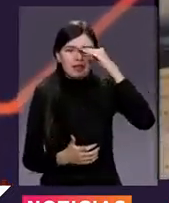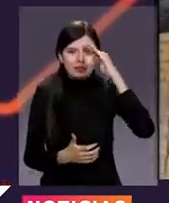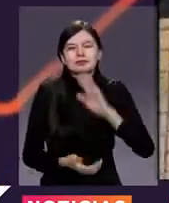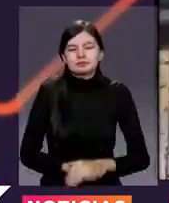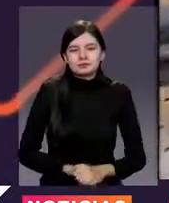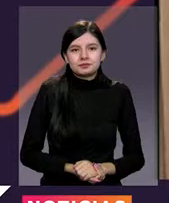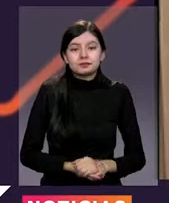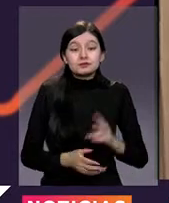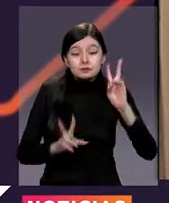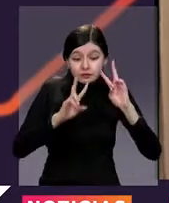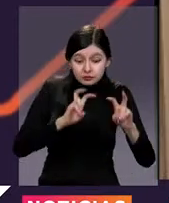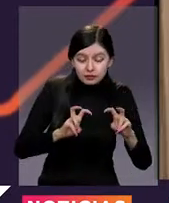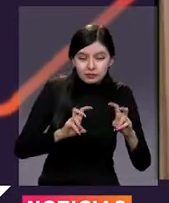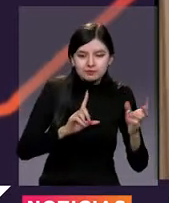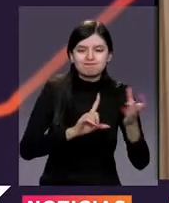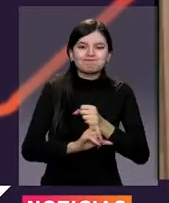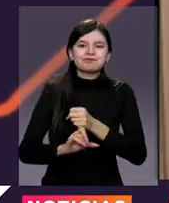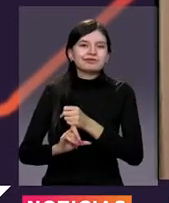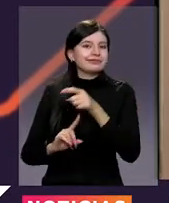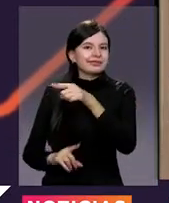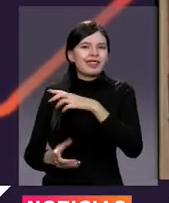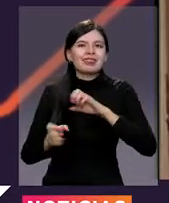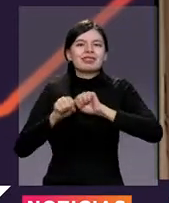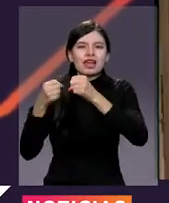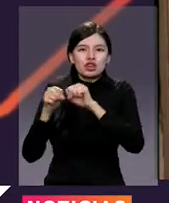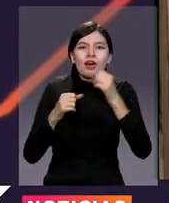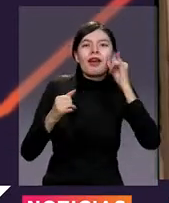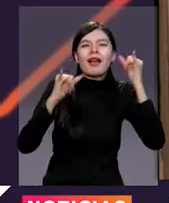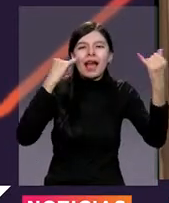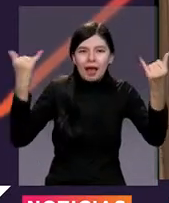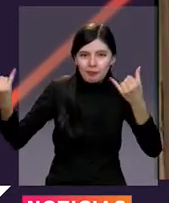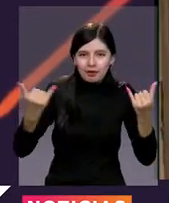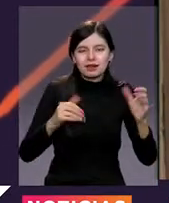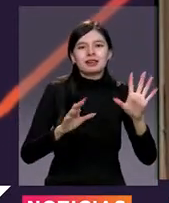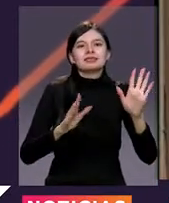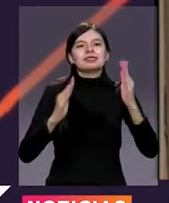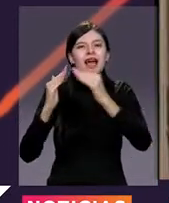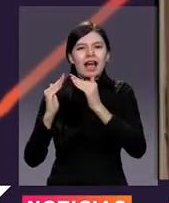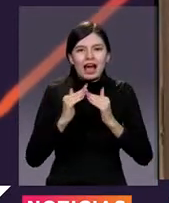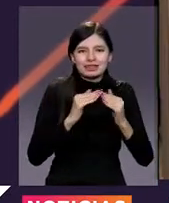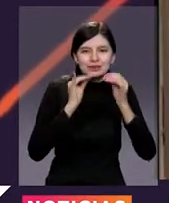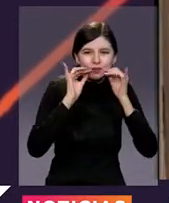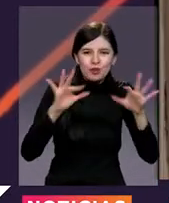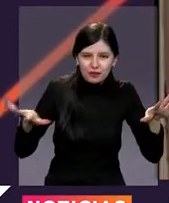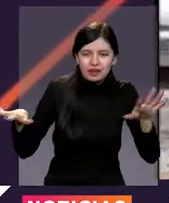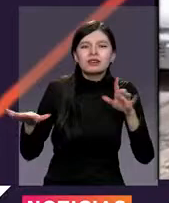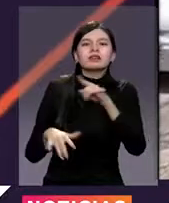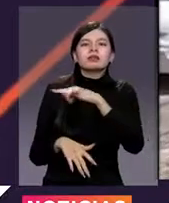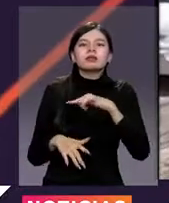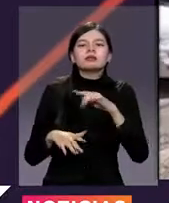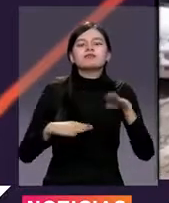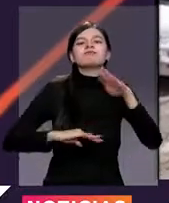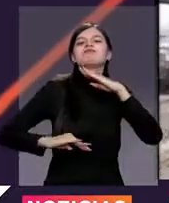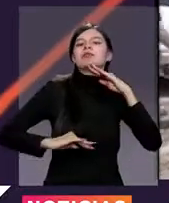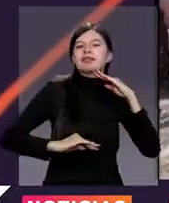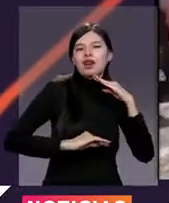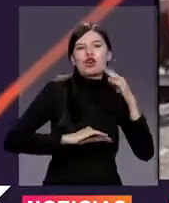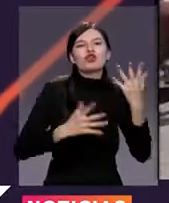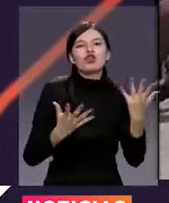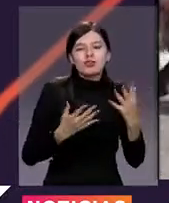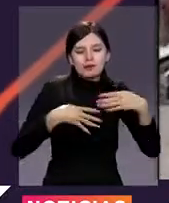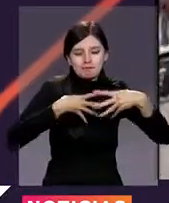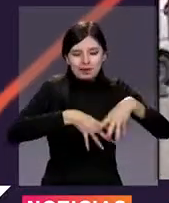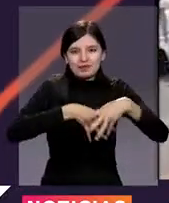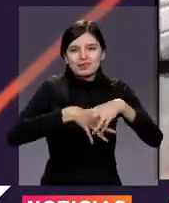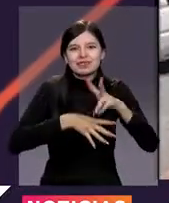las investigaciones, están implicados en daños a cámaras de seguridad, bienes públicos, saqueos y atracos durante las manifestaciones ocurridas